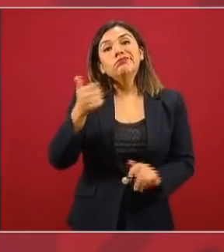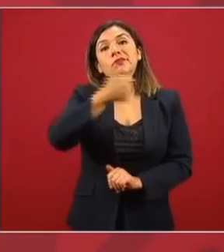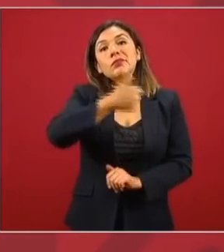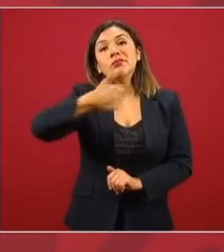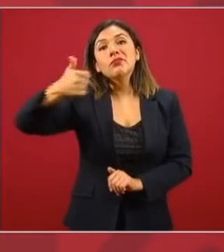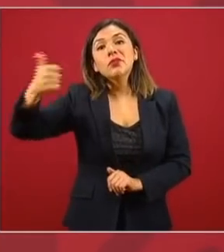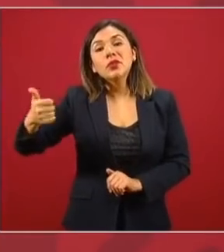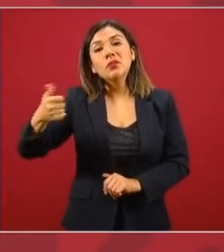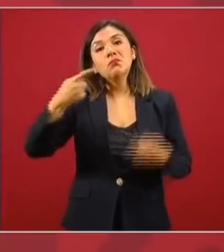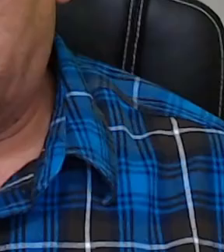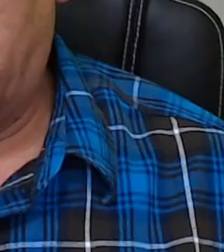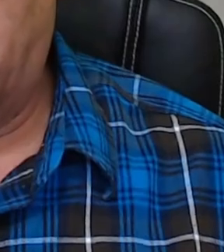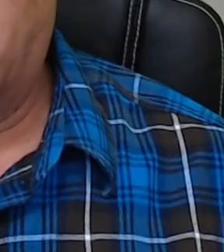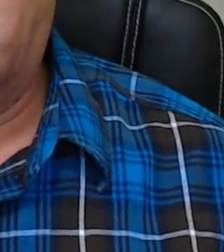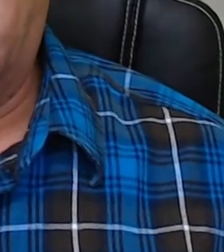cada quien.